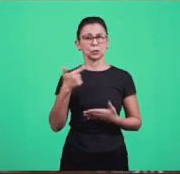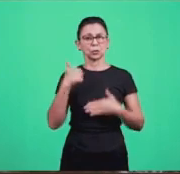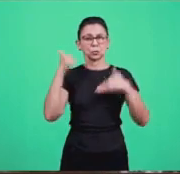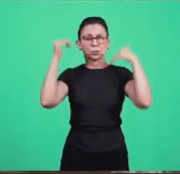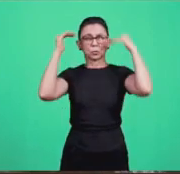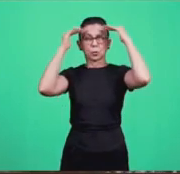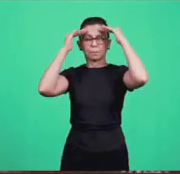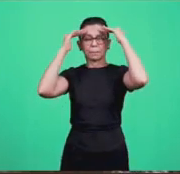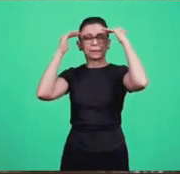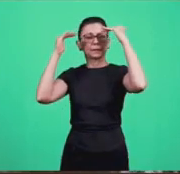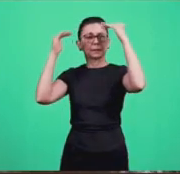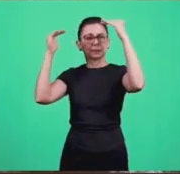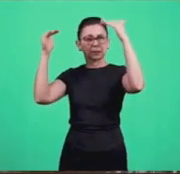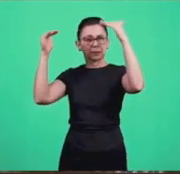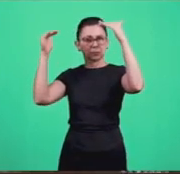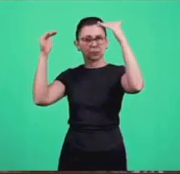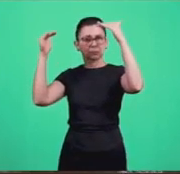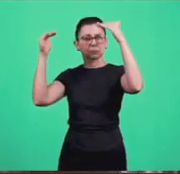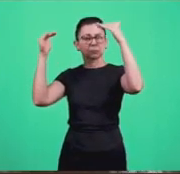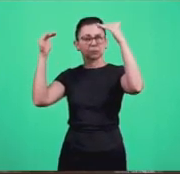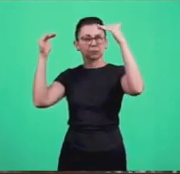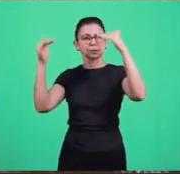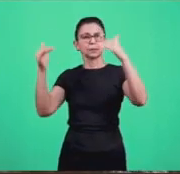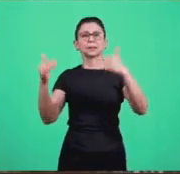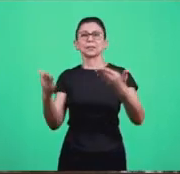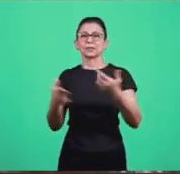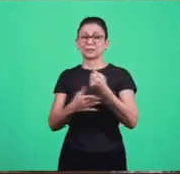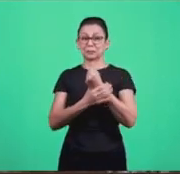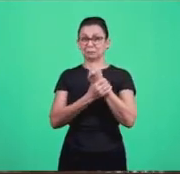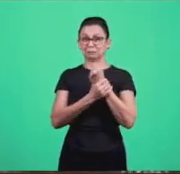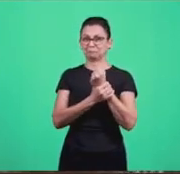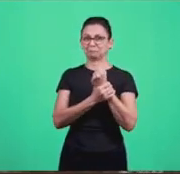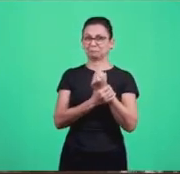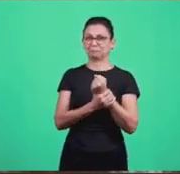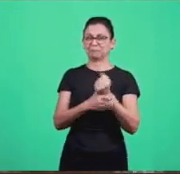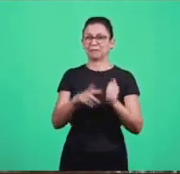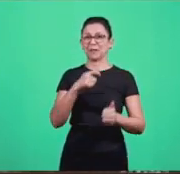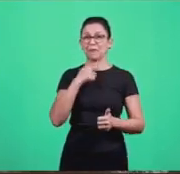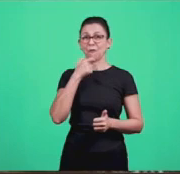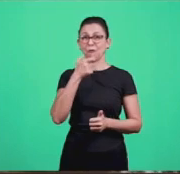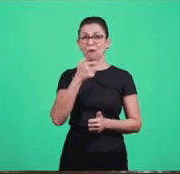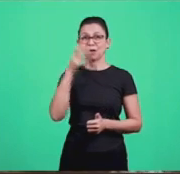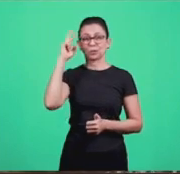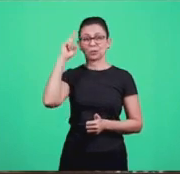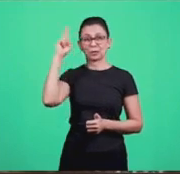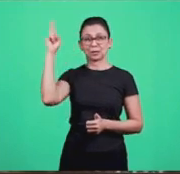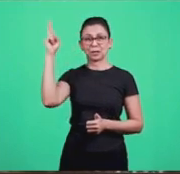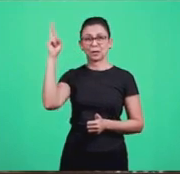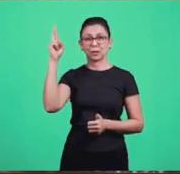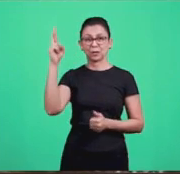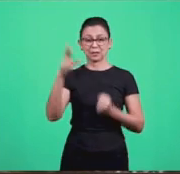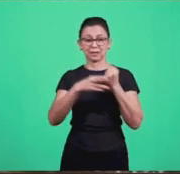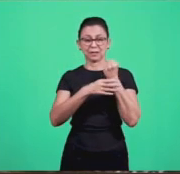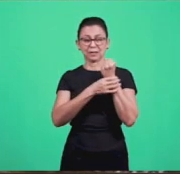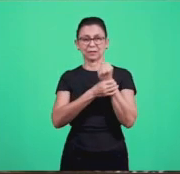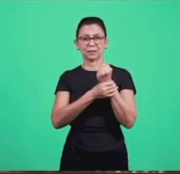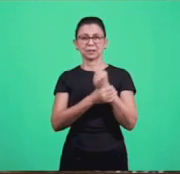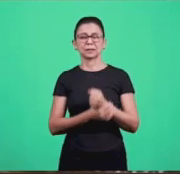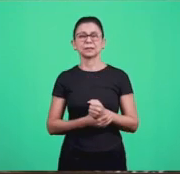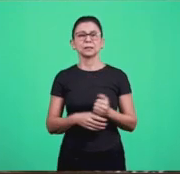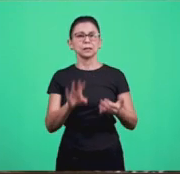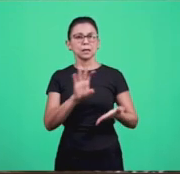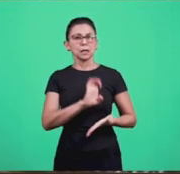sabiendo que oyendo la voz del Señor, nosotros estaremos seguros. La voz del Señor para nosotros